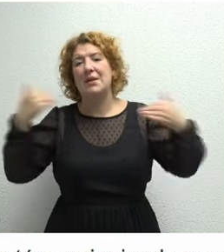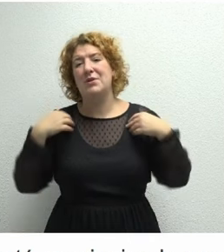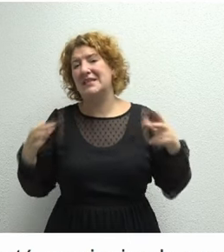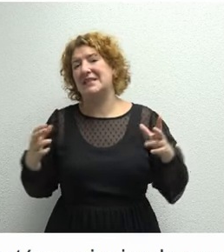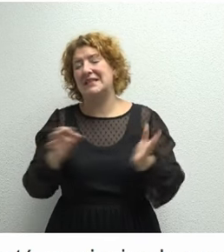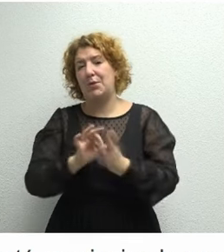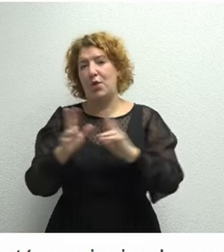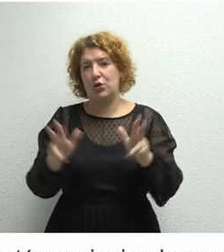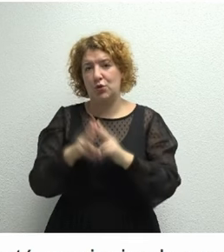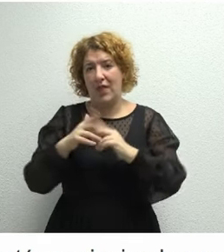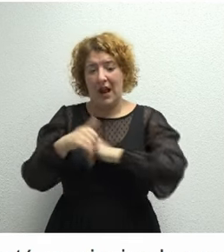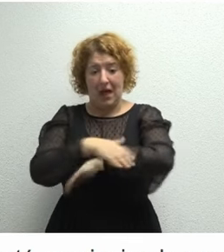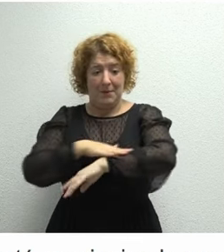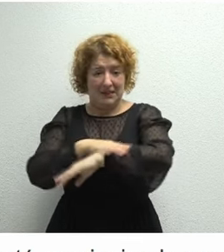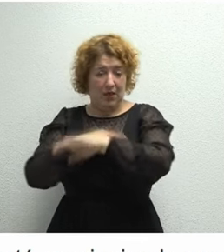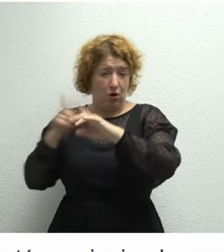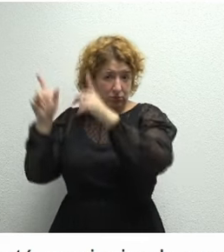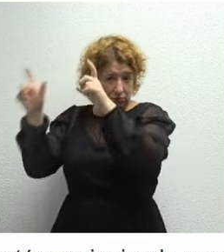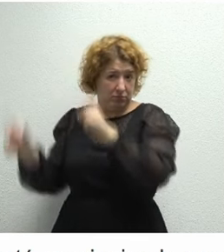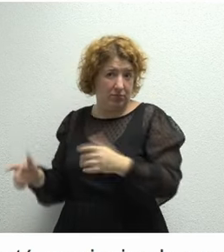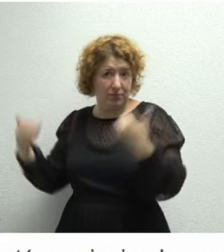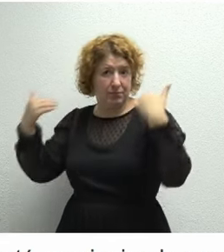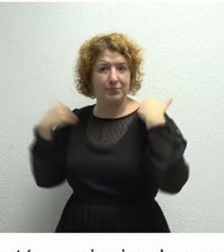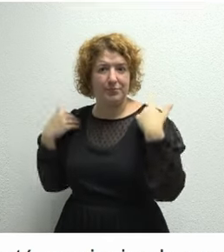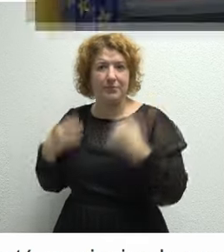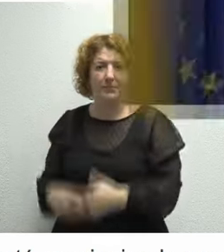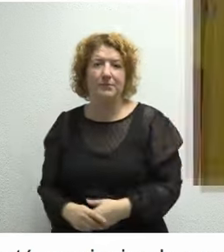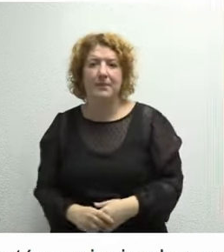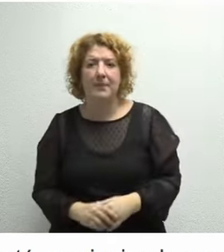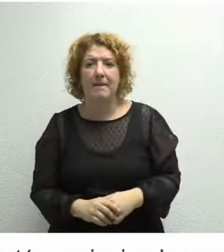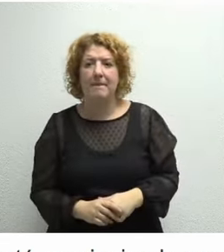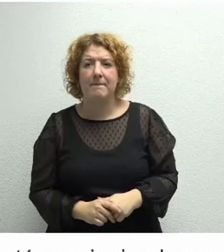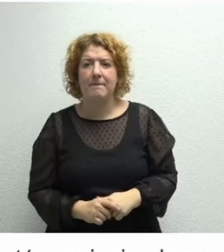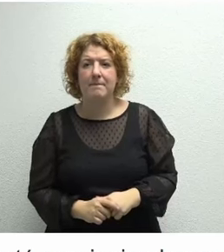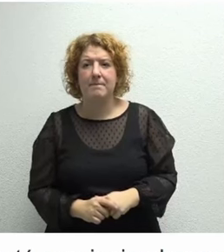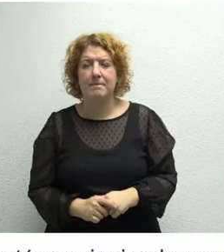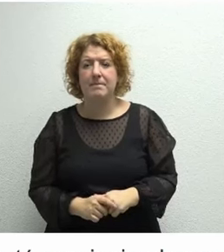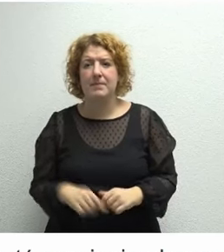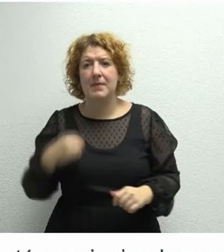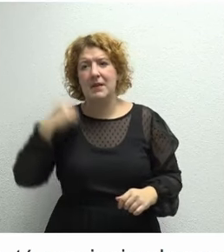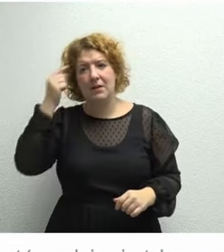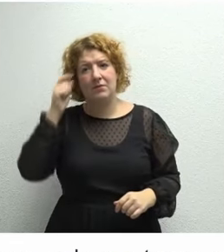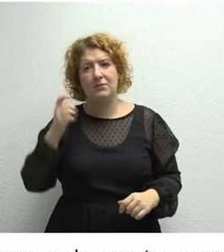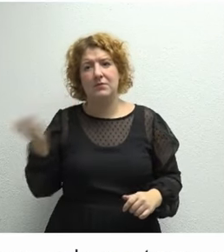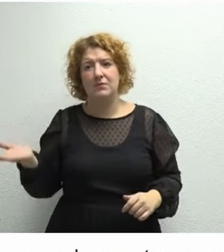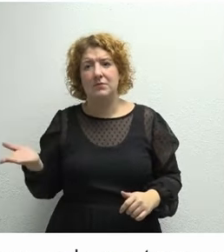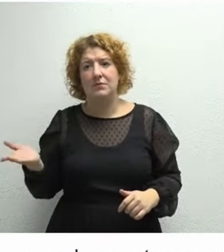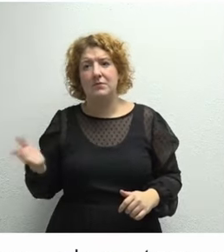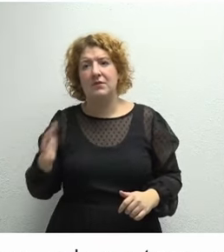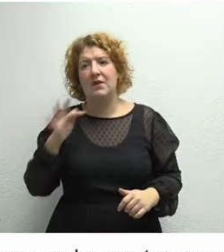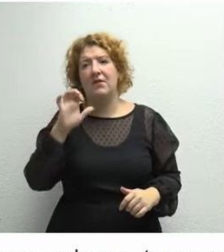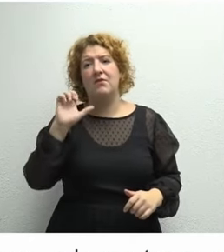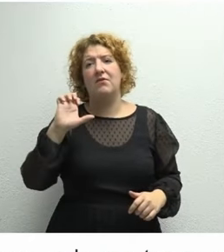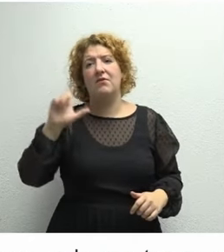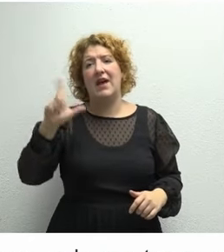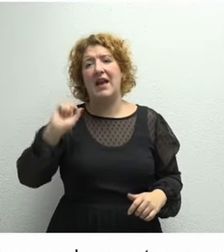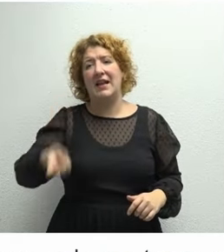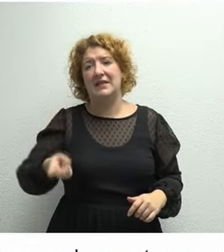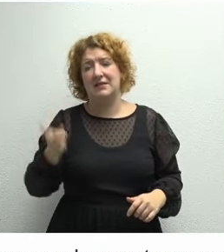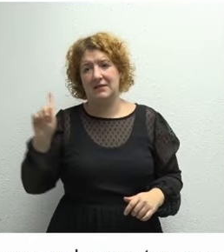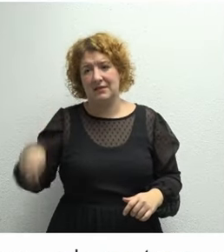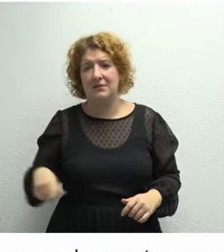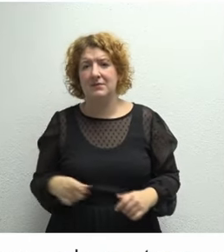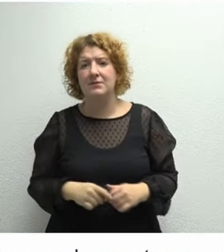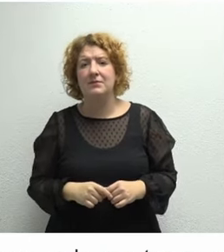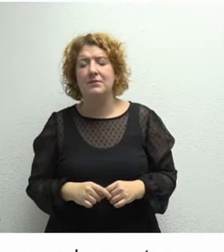sociales o sea administración de servicios sociales que yo creo que aquí es de las únicas que hay ahora mismo no sé si y Feli de del